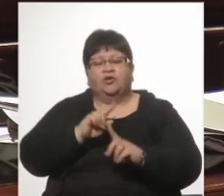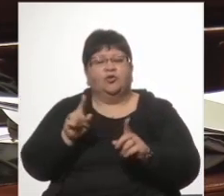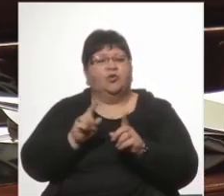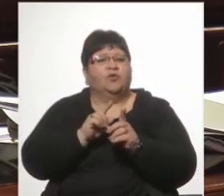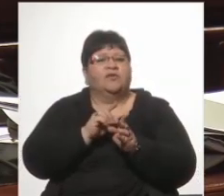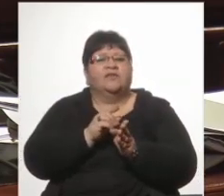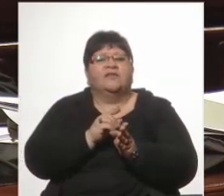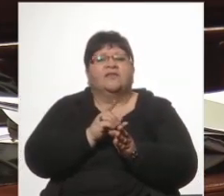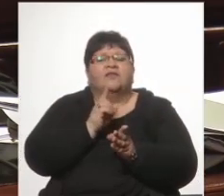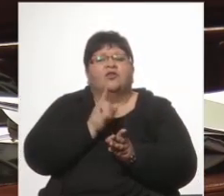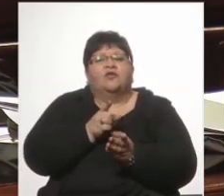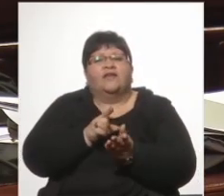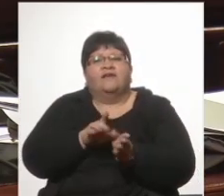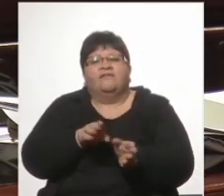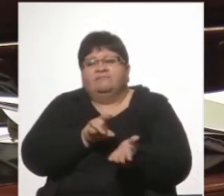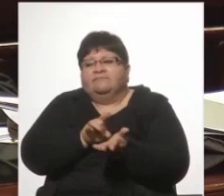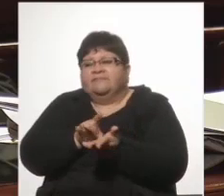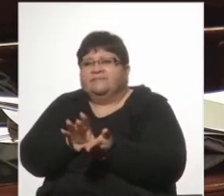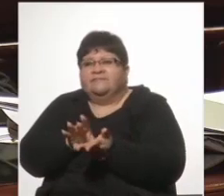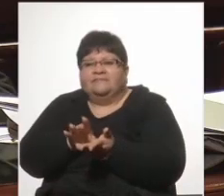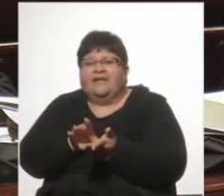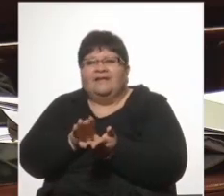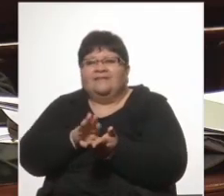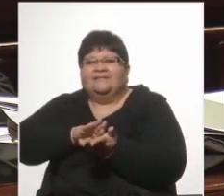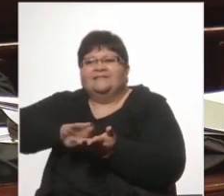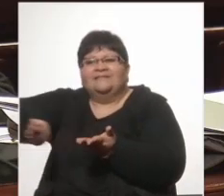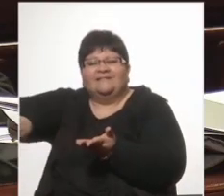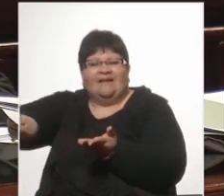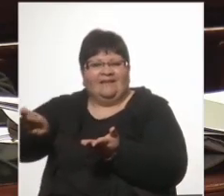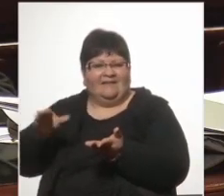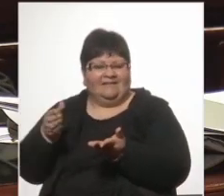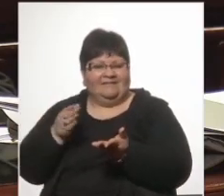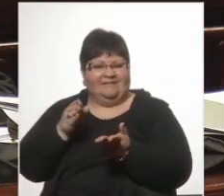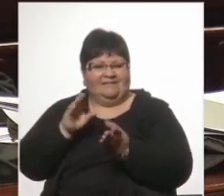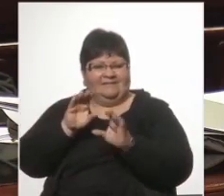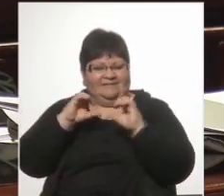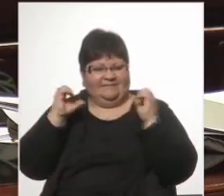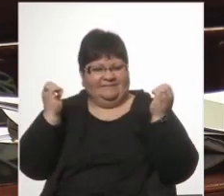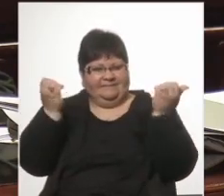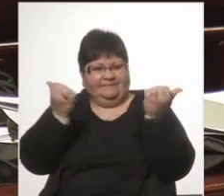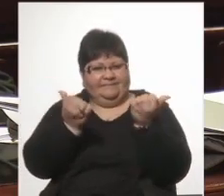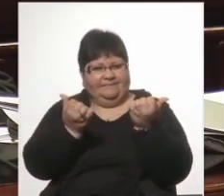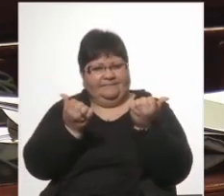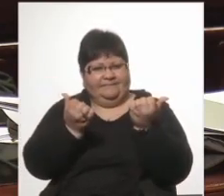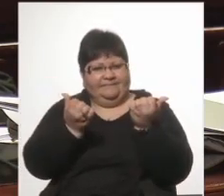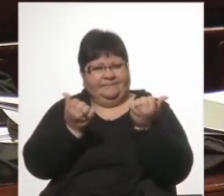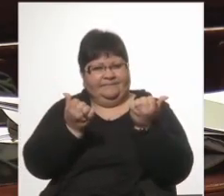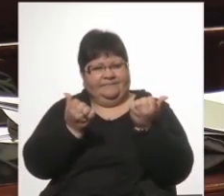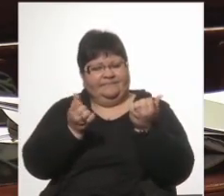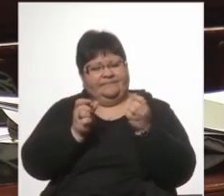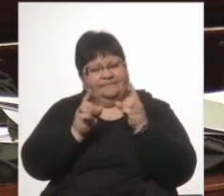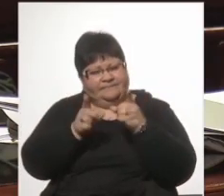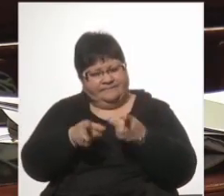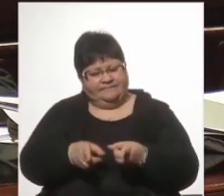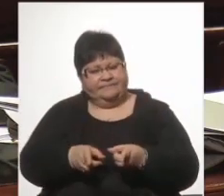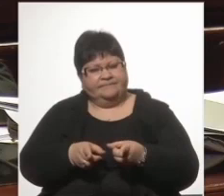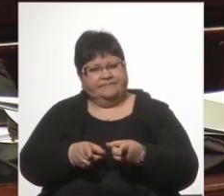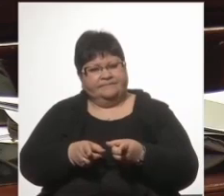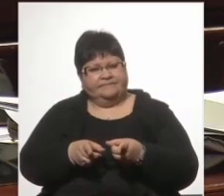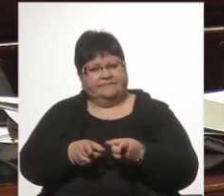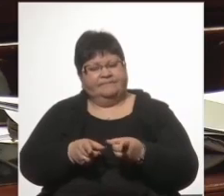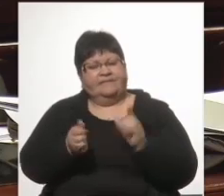legiferantes, sin la previa conformidad de la sala a la cual pertenece. En otro orden de cosas, digamos que de acuerdo al